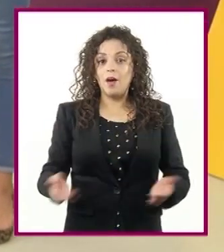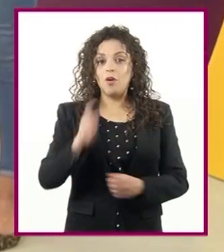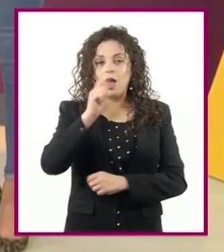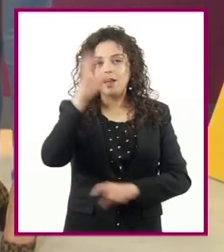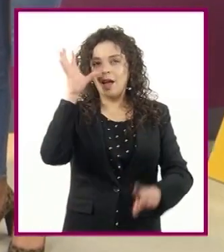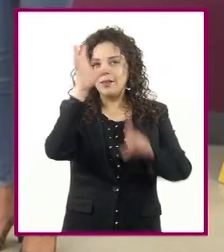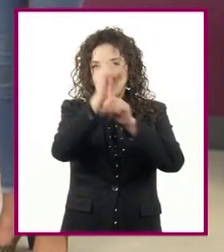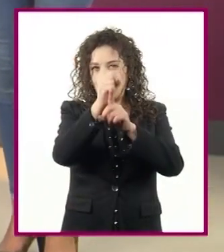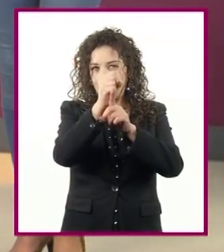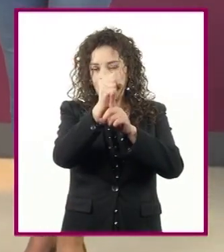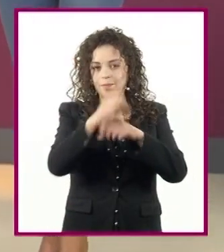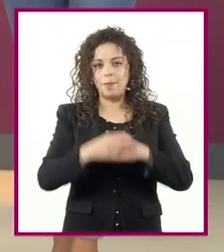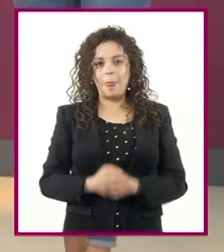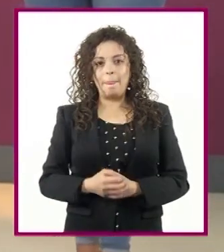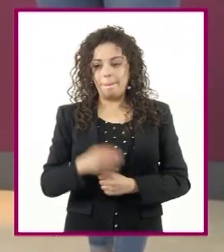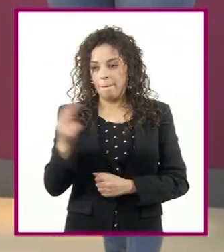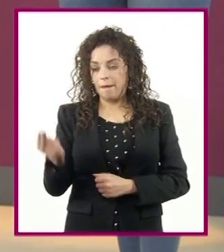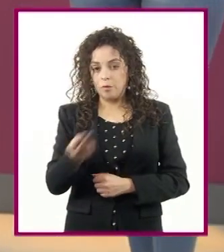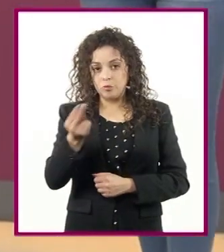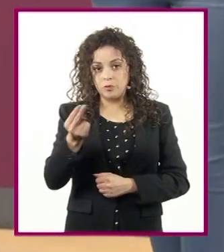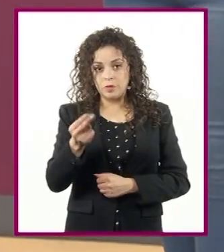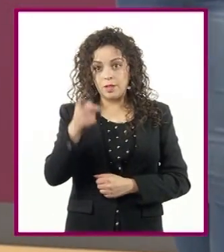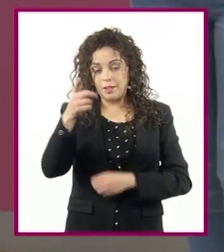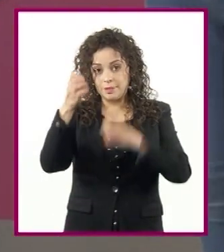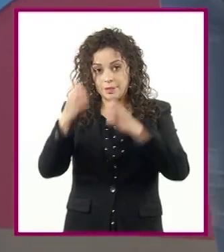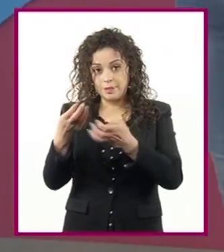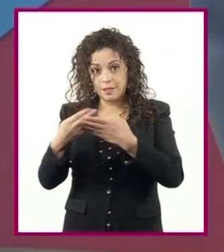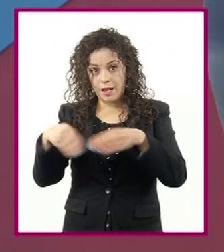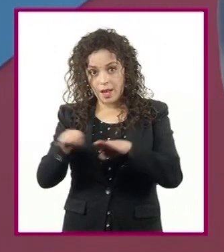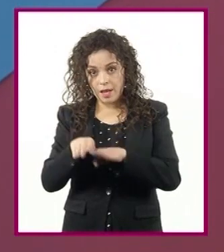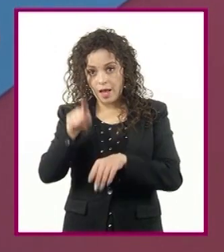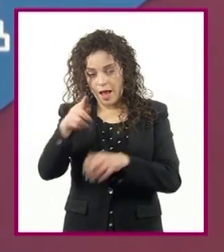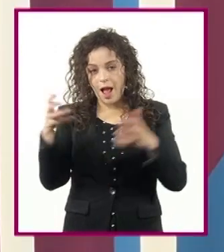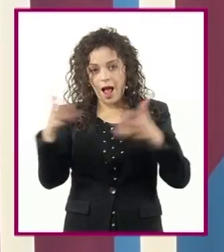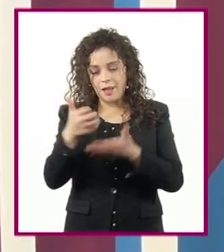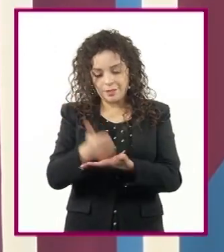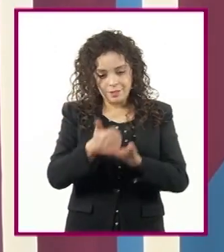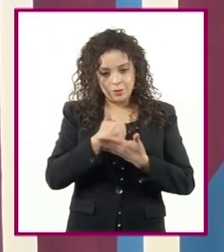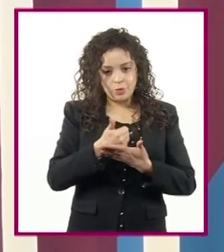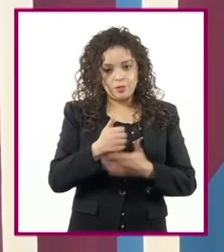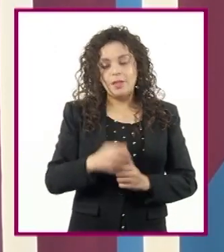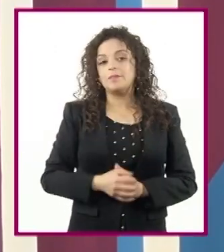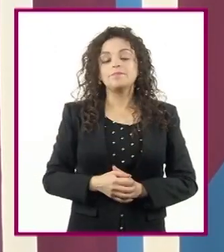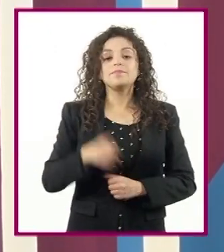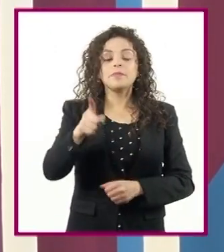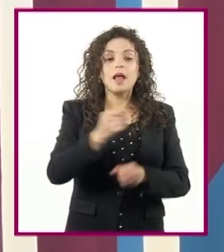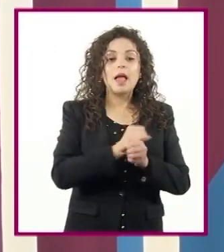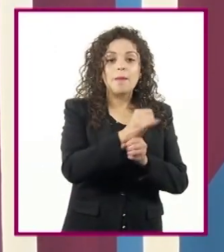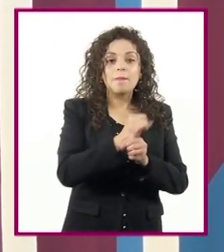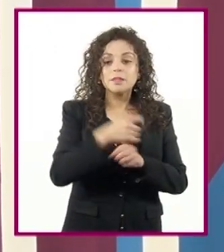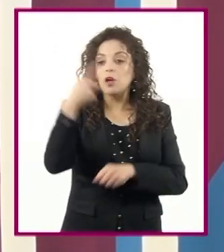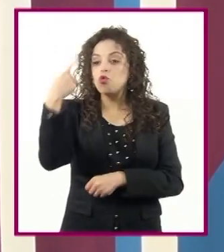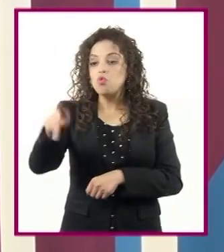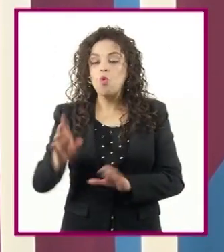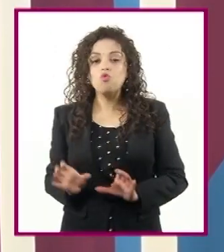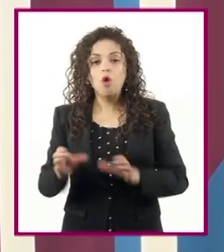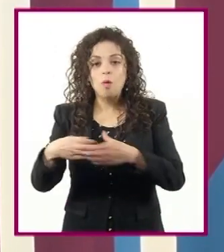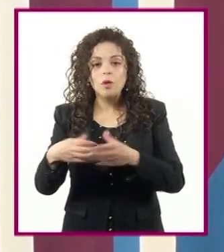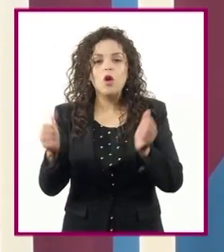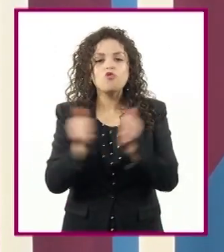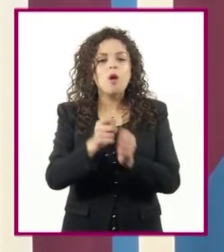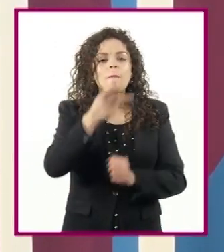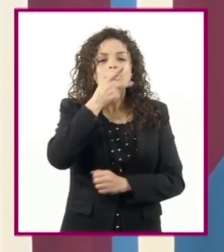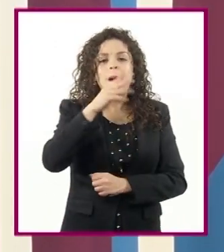reto. Ustedes nos van a acompañar desde sus hogares a realizarlo. Investiguen en su comunidad, con sus